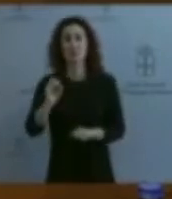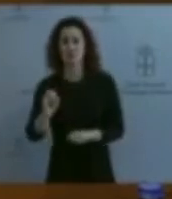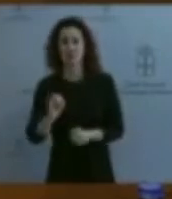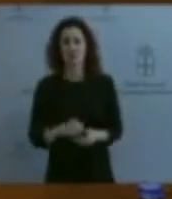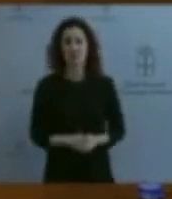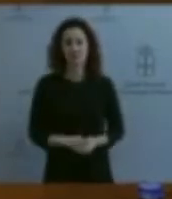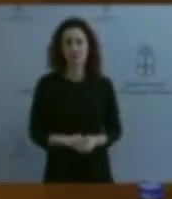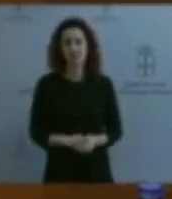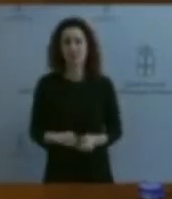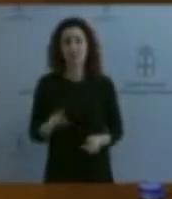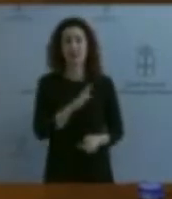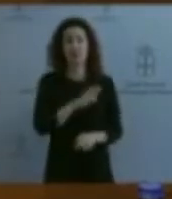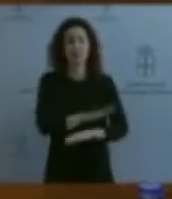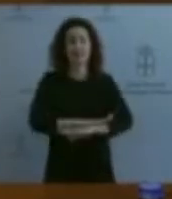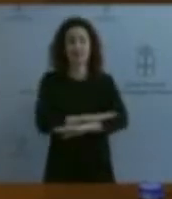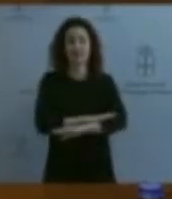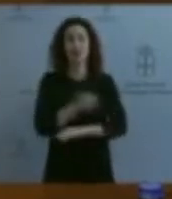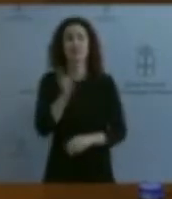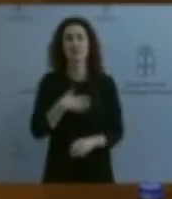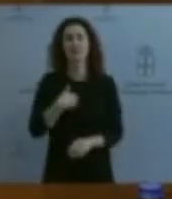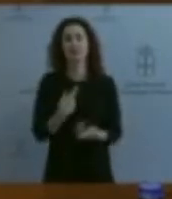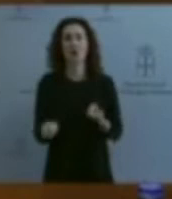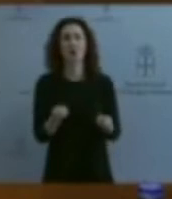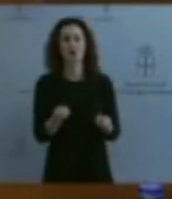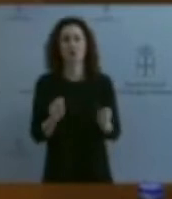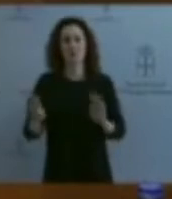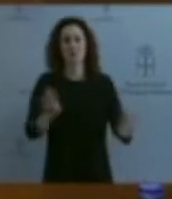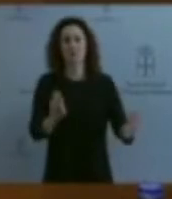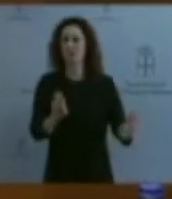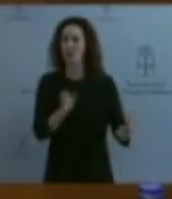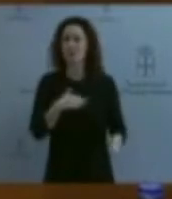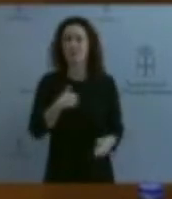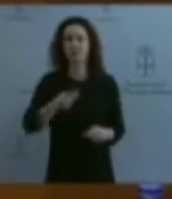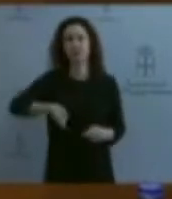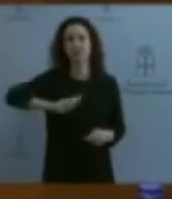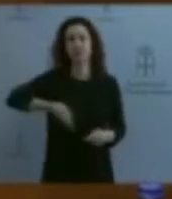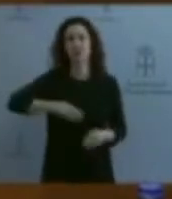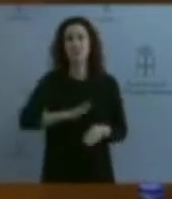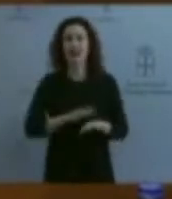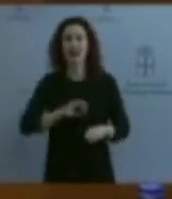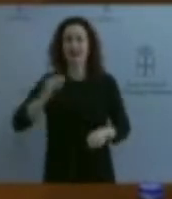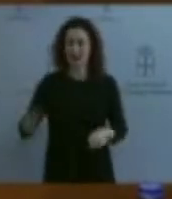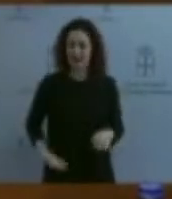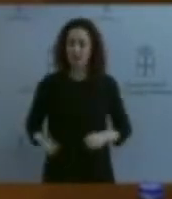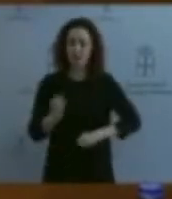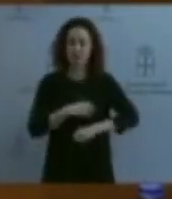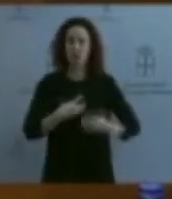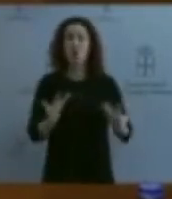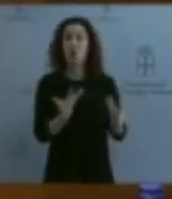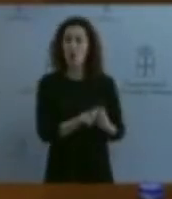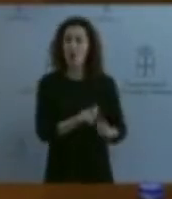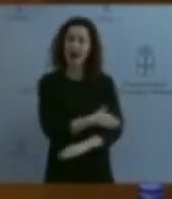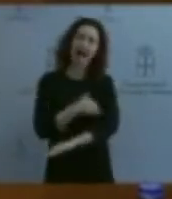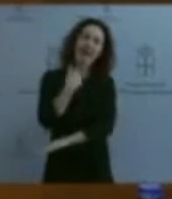mero regulador, sino que debe adoptar un papel proactivo en la creación de riqueza junto al sector privado. Desde Podemos Asturias llevamos tiempo hablando de medidas contra